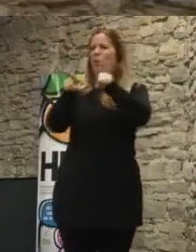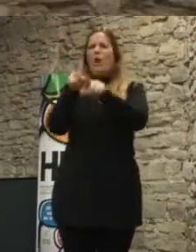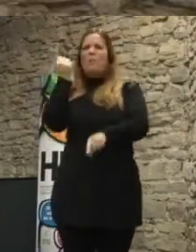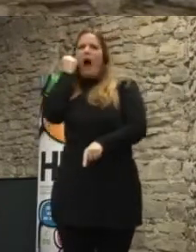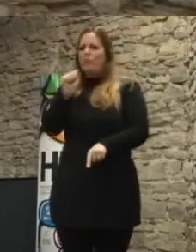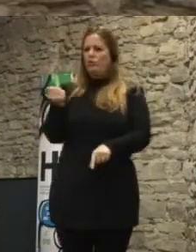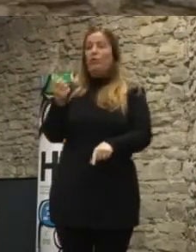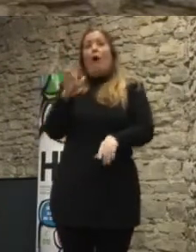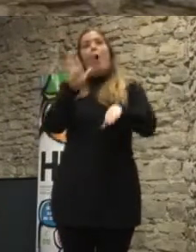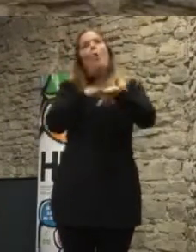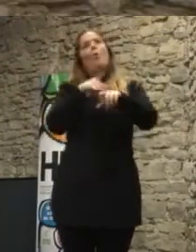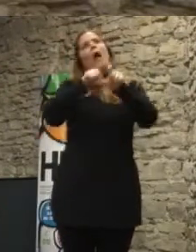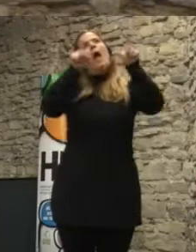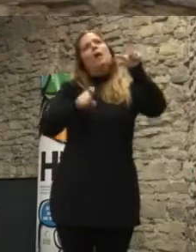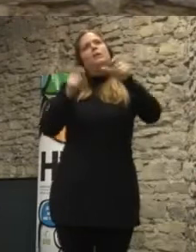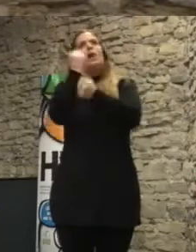Entonces,